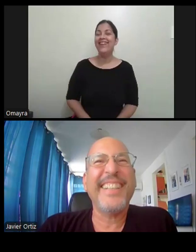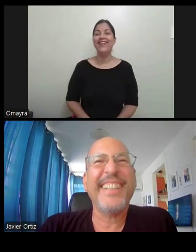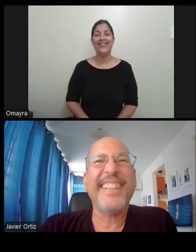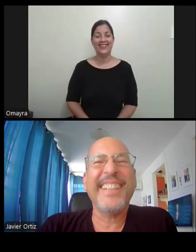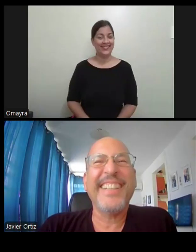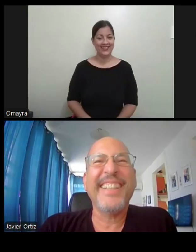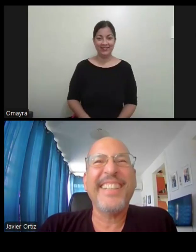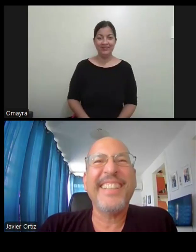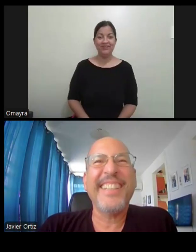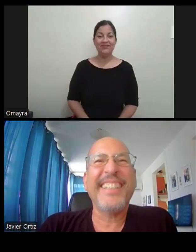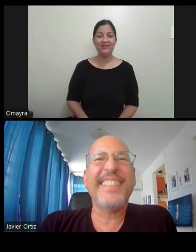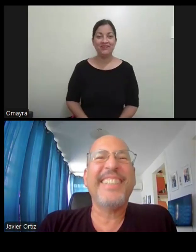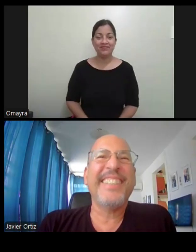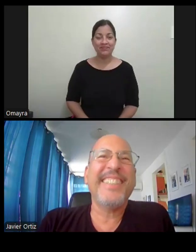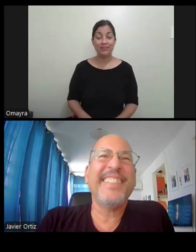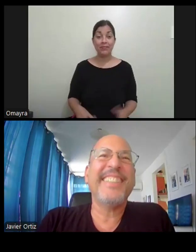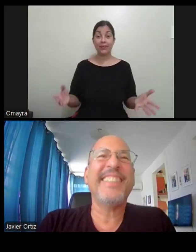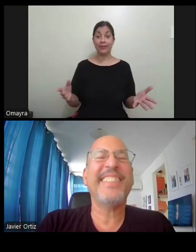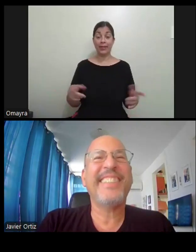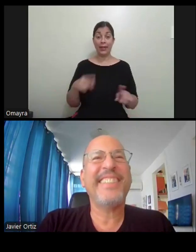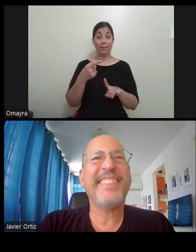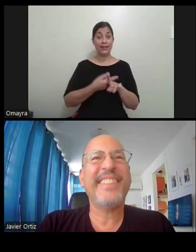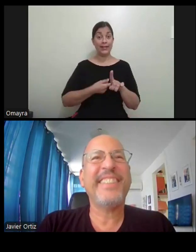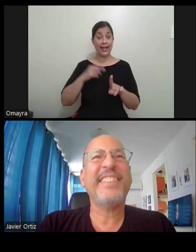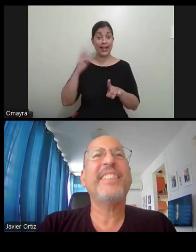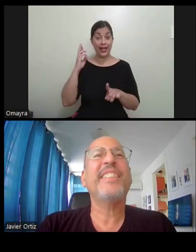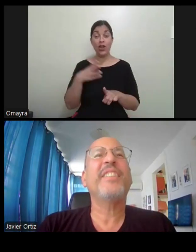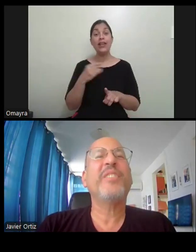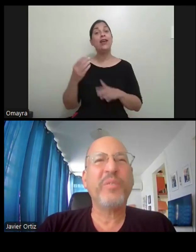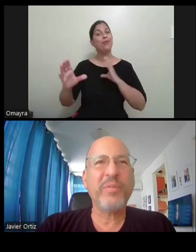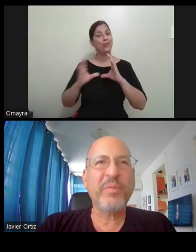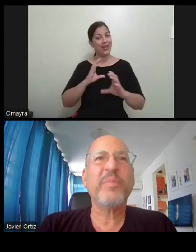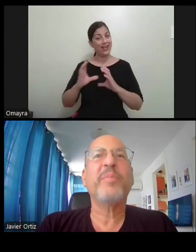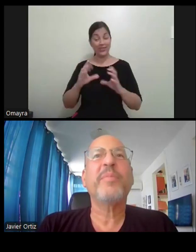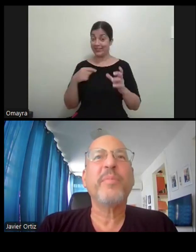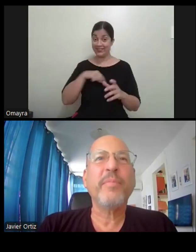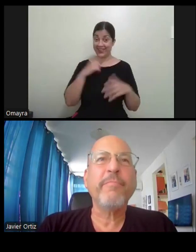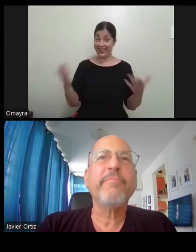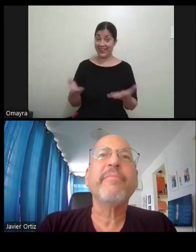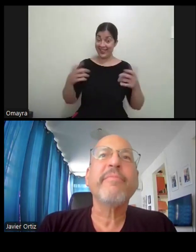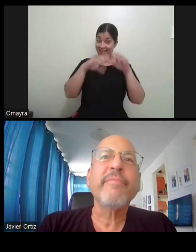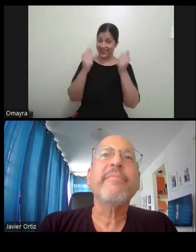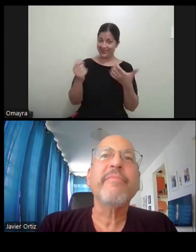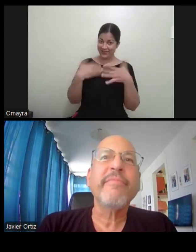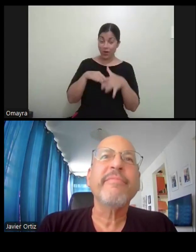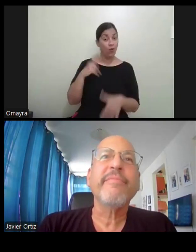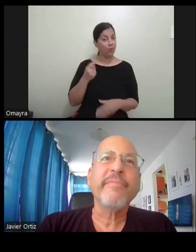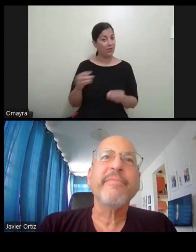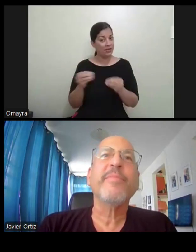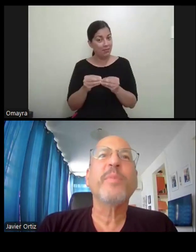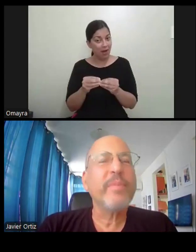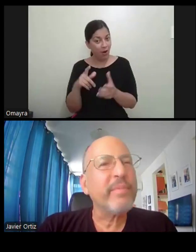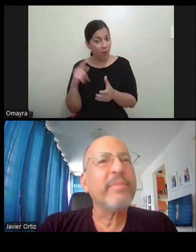que ninguno otro. Mes de la radio y de las comunicaciones, y aquí es que estamos en Artefusión, un martes más, un